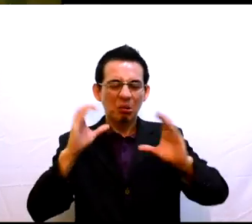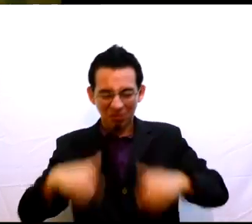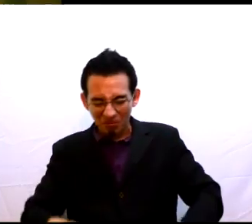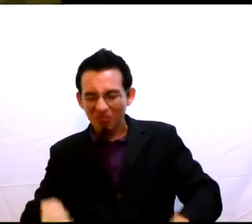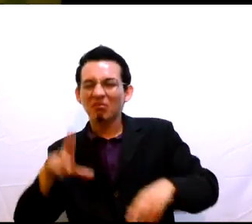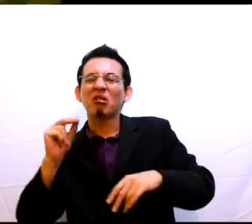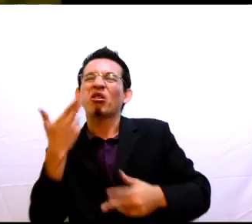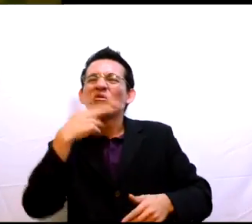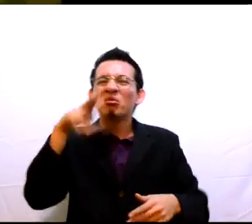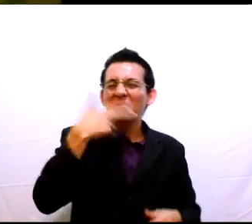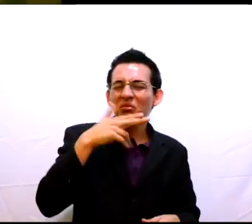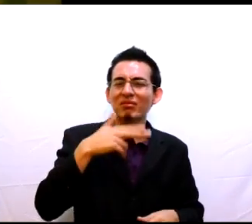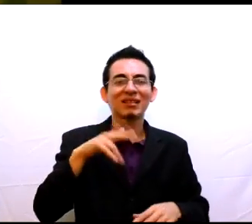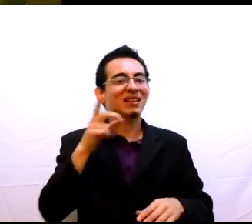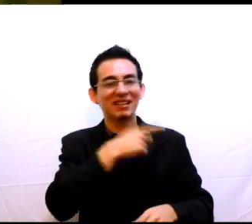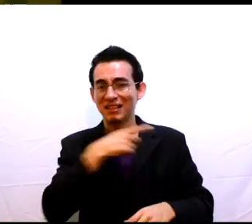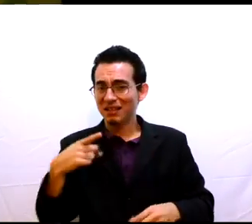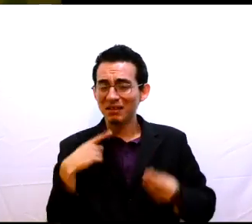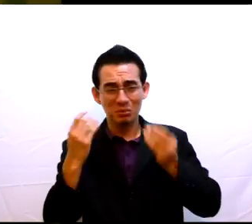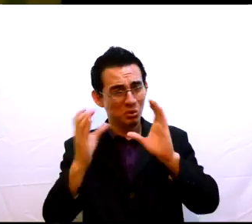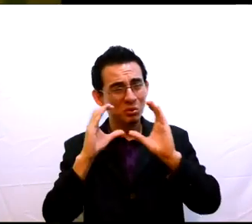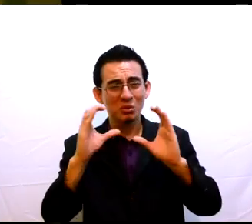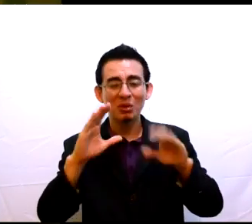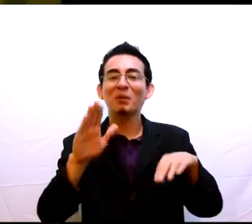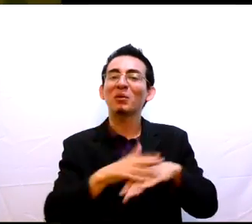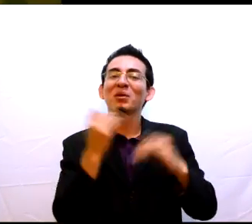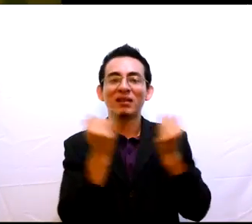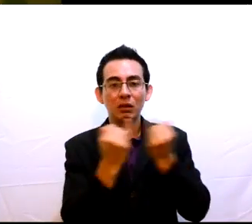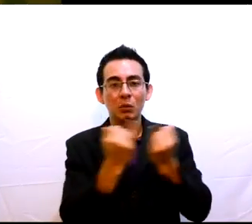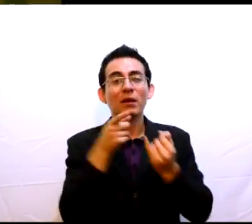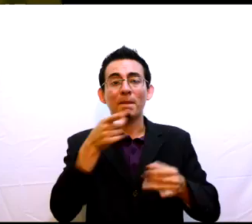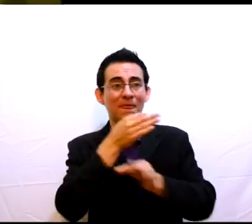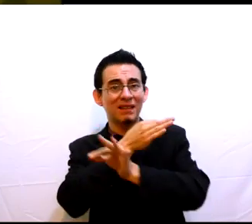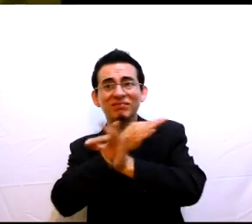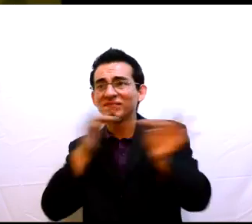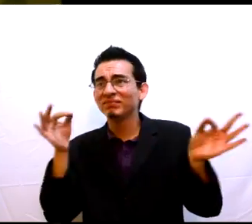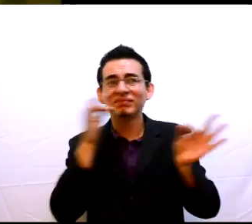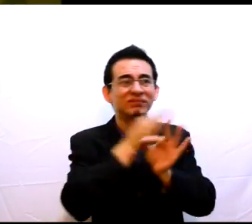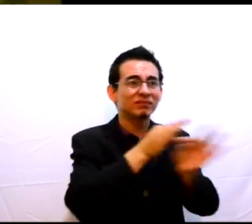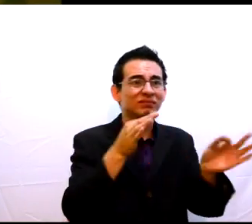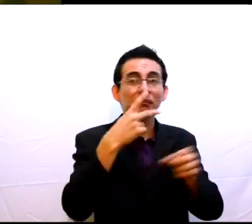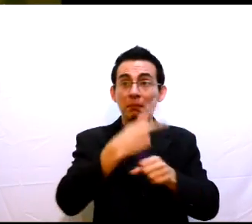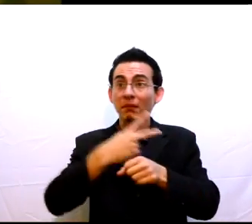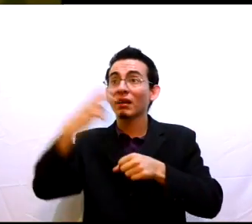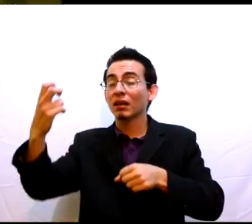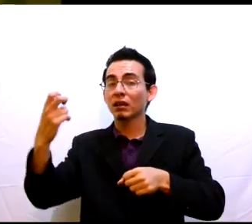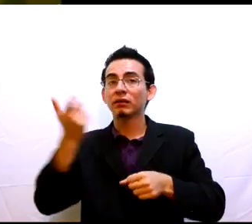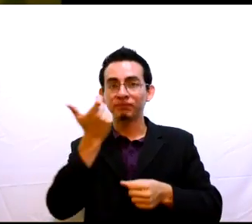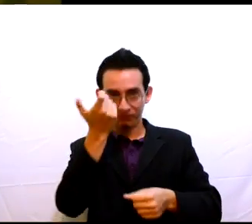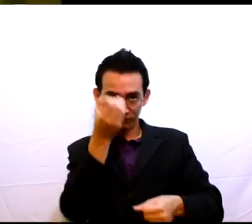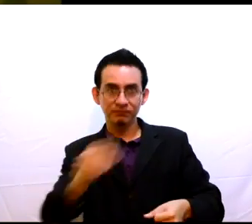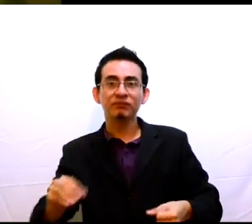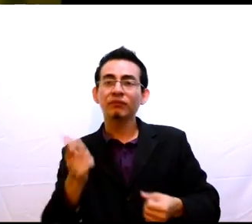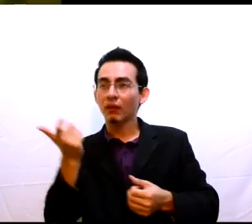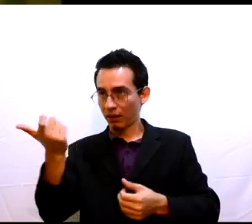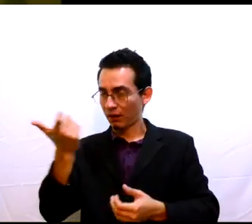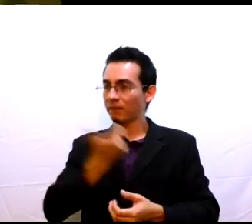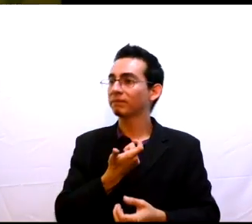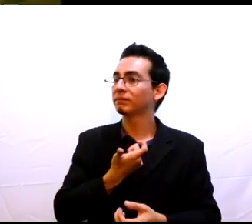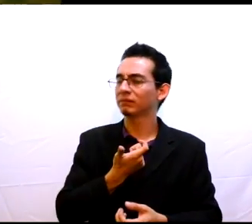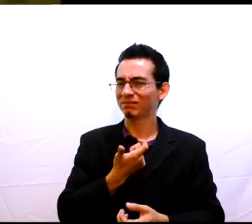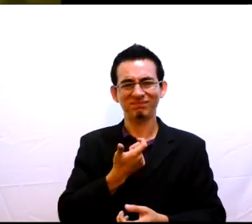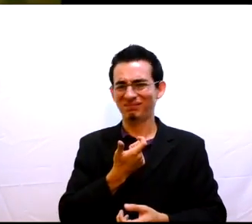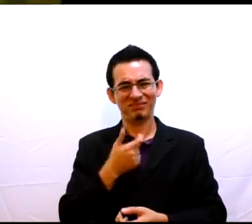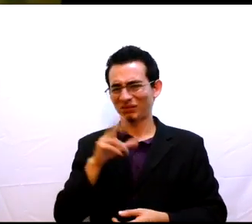por eso ponerle el precio de la predicación por ejemplo que me invitan algunos te cobro tanto es un pecador te no